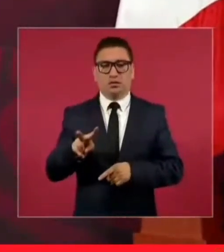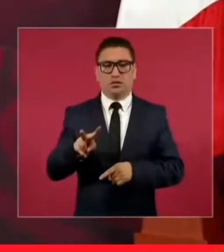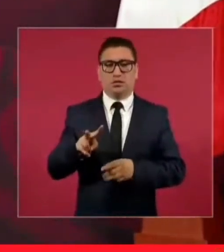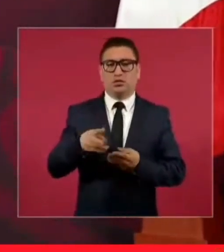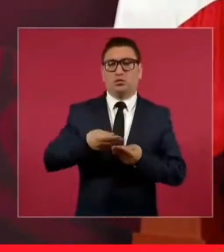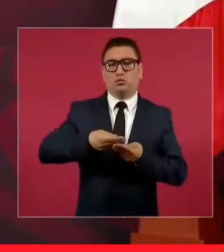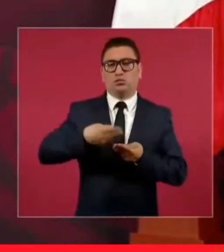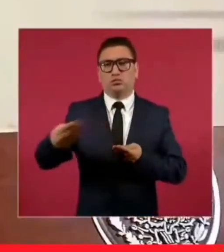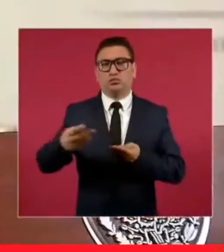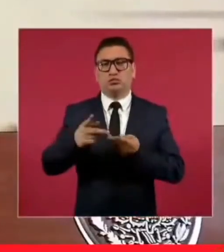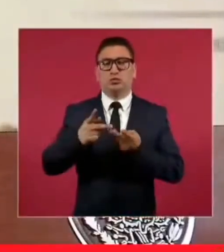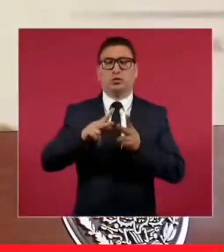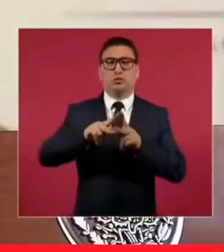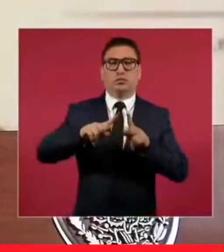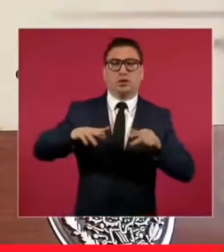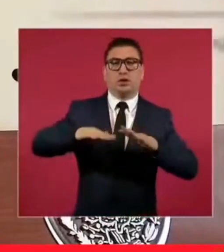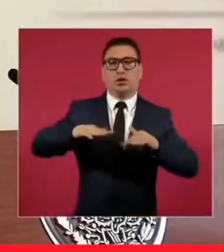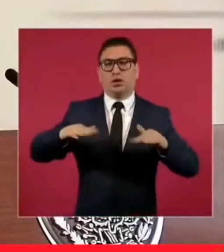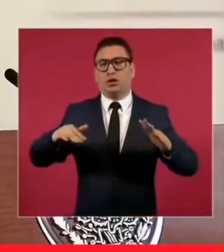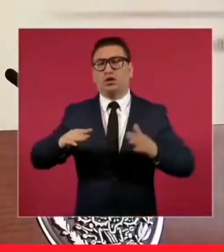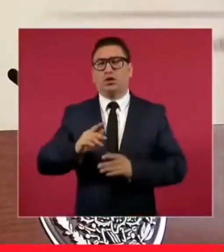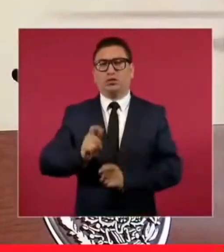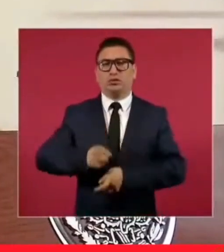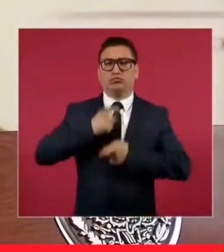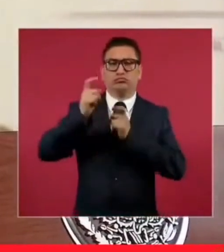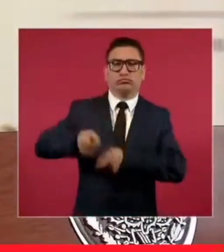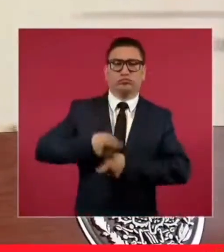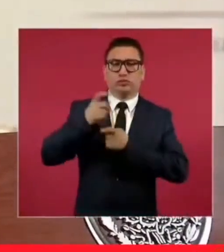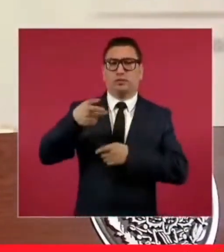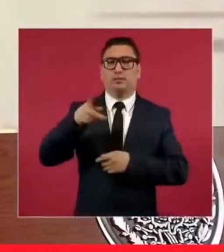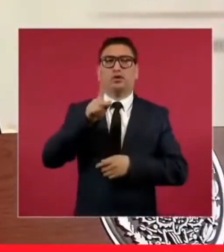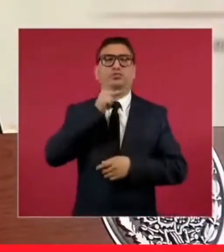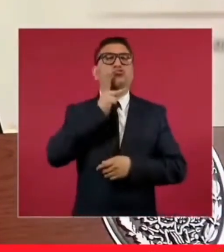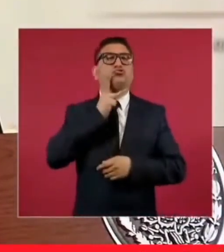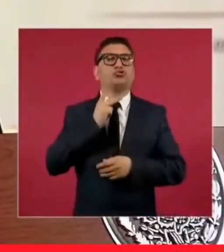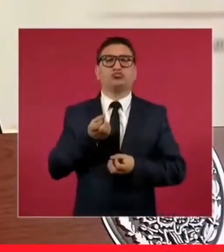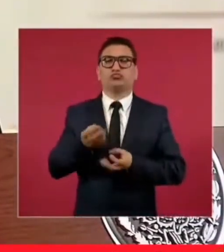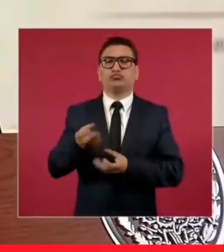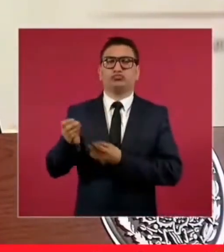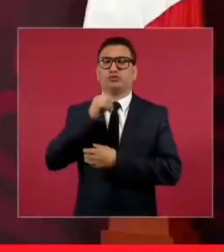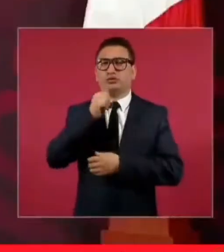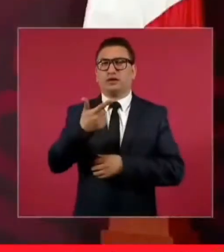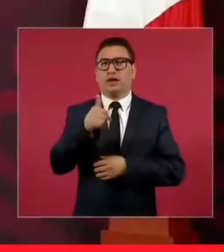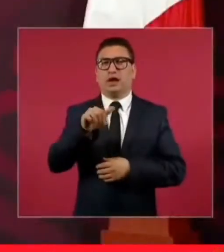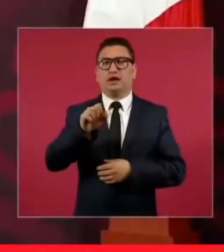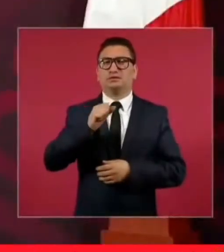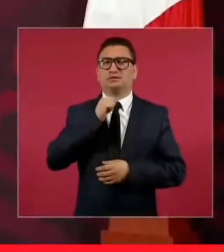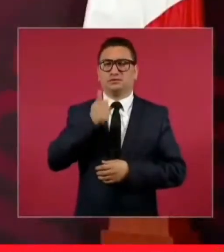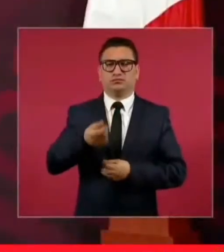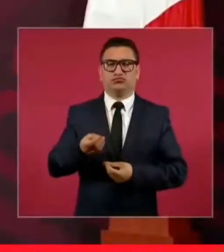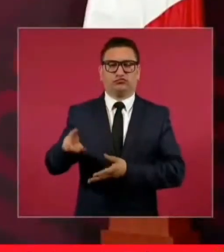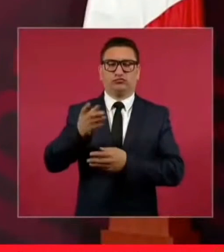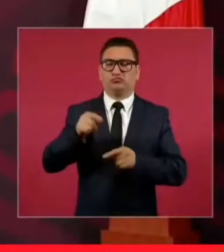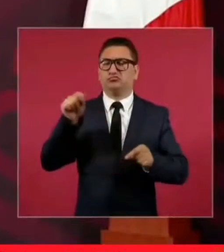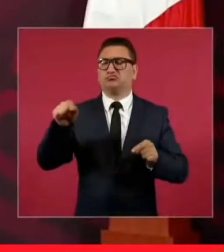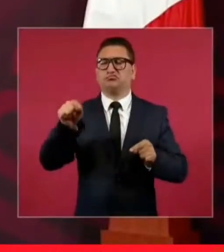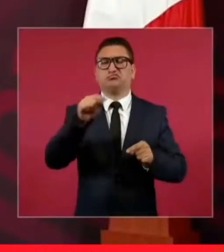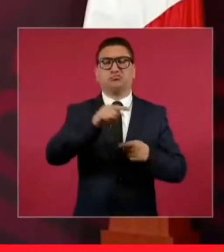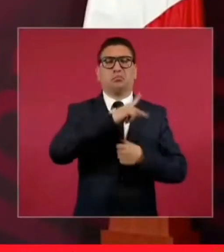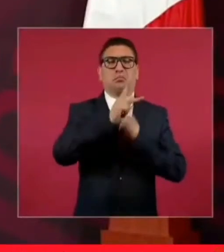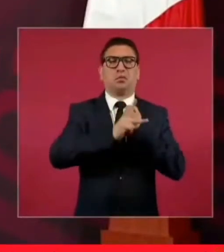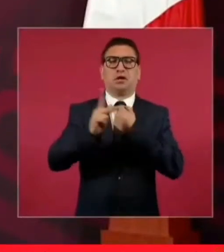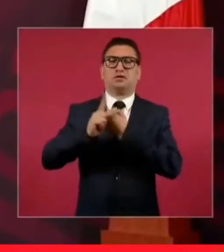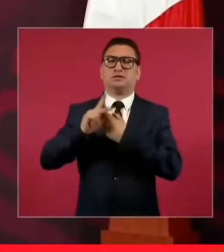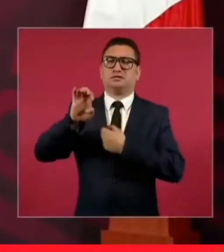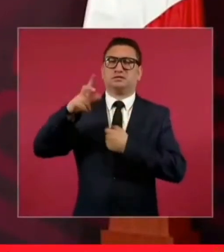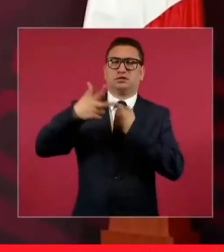darles playa, pesca, pero no les des petróleo, no les des gas, y así en todos los países de